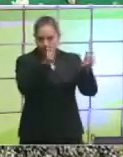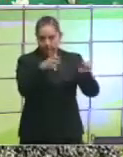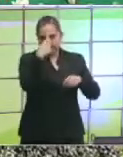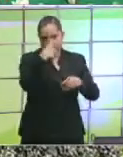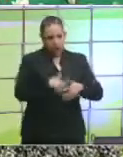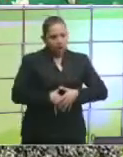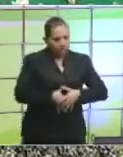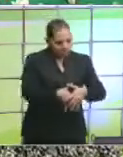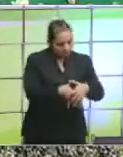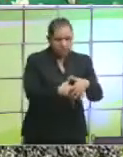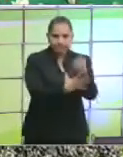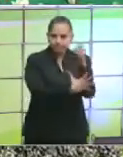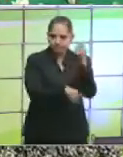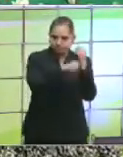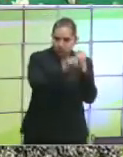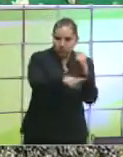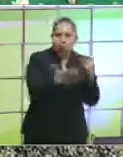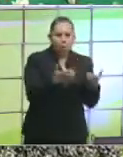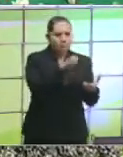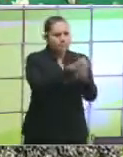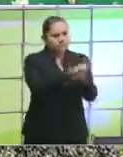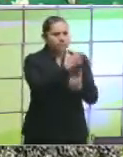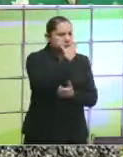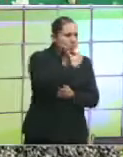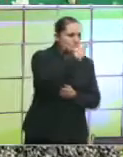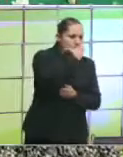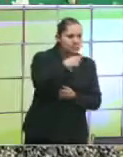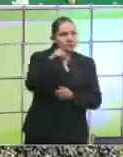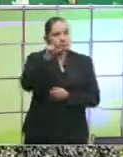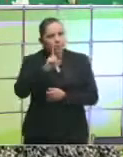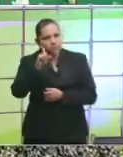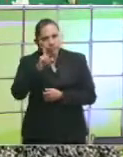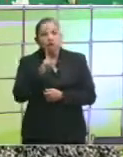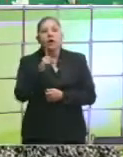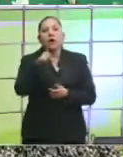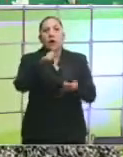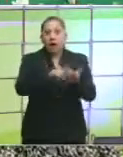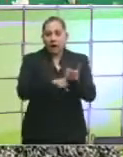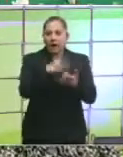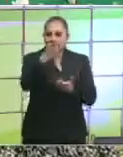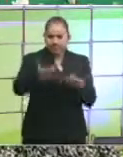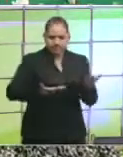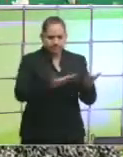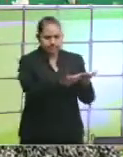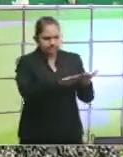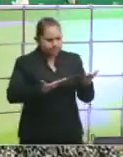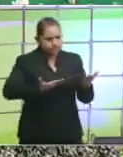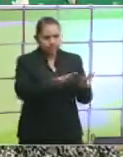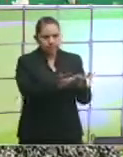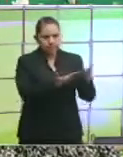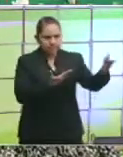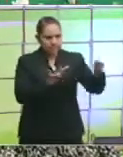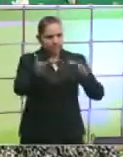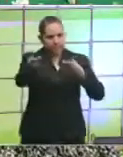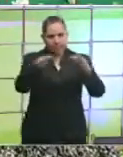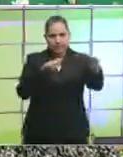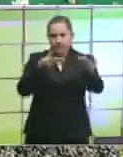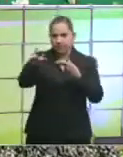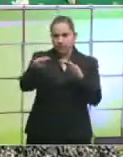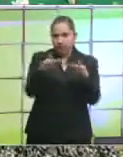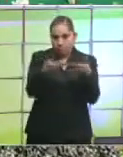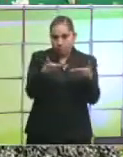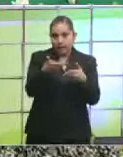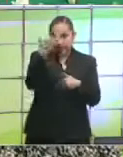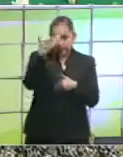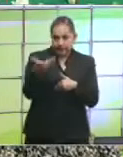matrimonio igualitario etcétera que forma las podríamos hacer y qué tratamiento yo creo que es un asunto que está pero no tenemos una